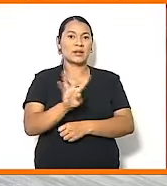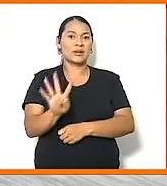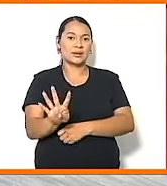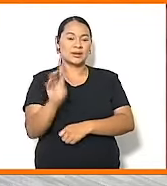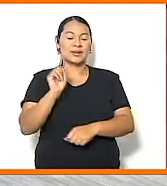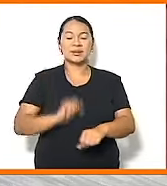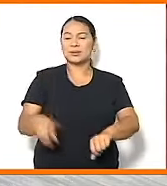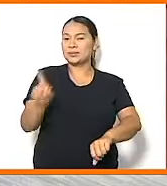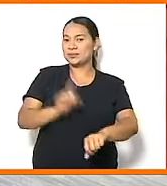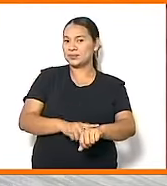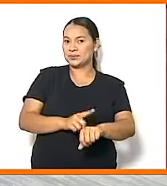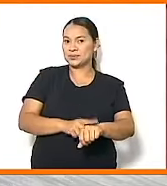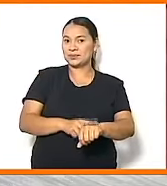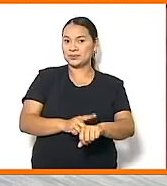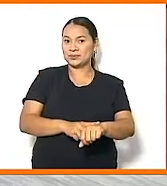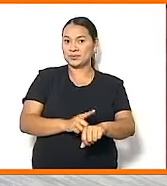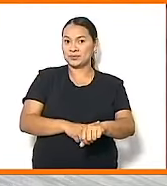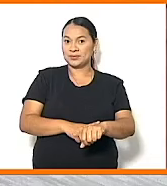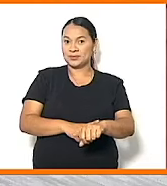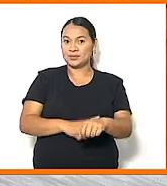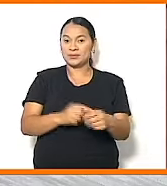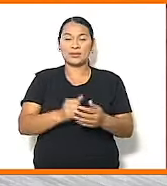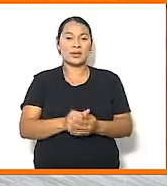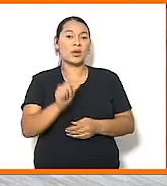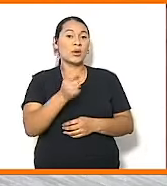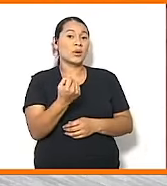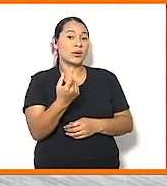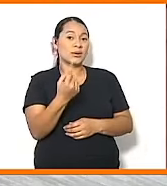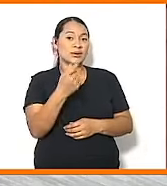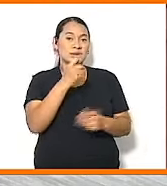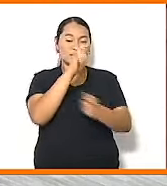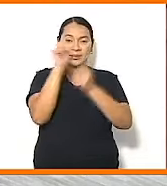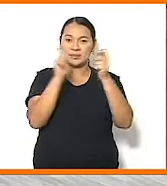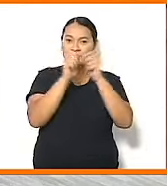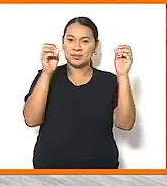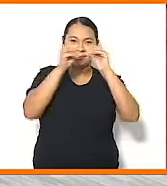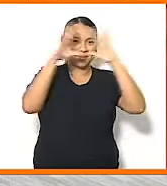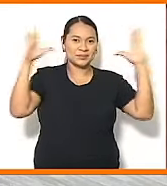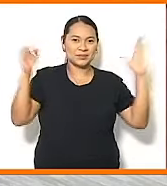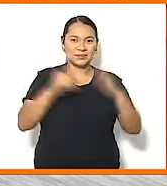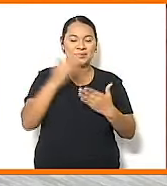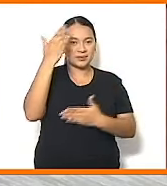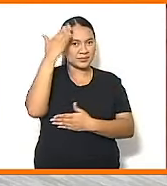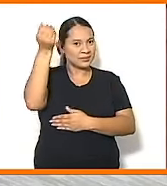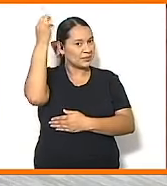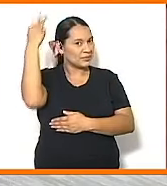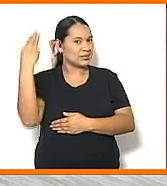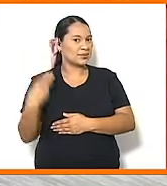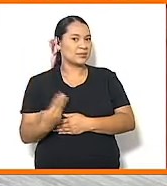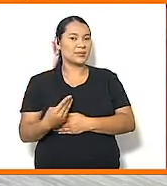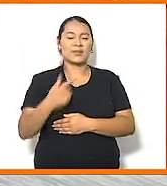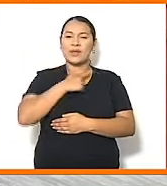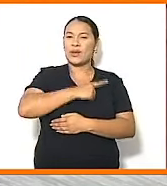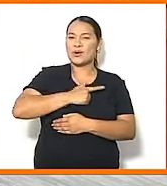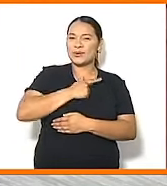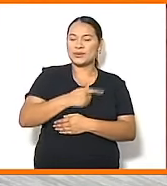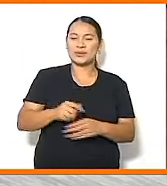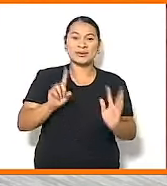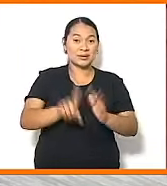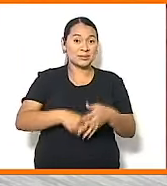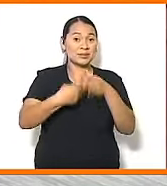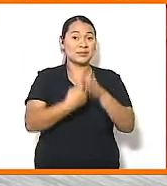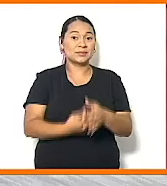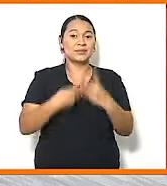2024. Cuando el reloj marque en este momento, las 11 en punto de la mañana, te saluda Madeline Escobar y para mí es un honor comenzar la